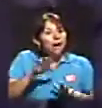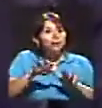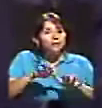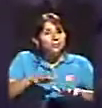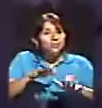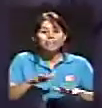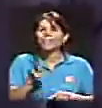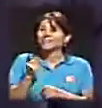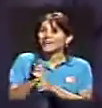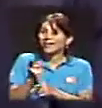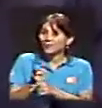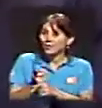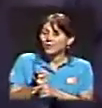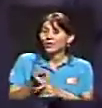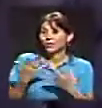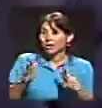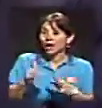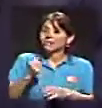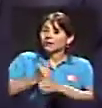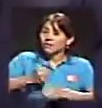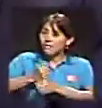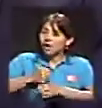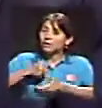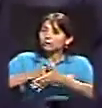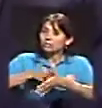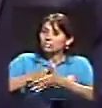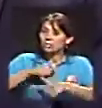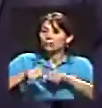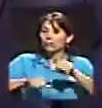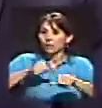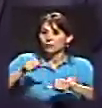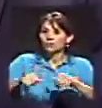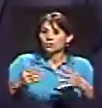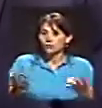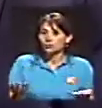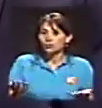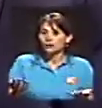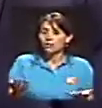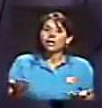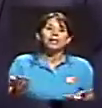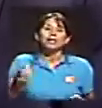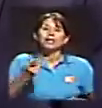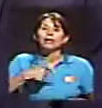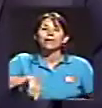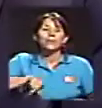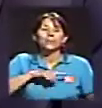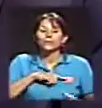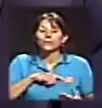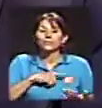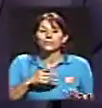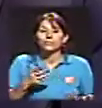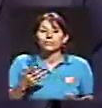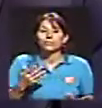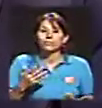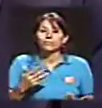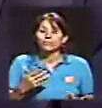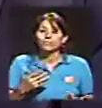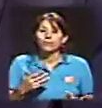esa sería... Se están haciendo esfuerzos, se están haciendo esfuerzos y no estamos ignorando